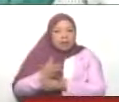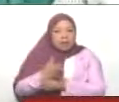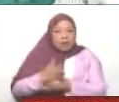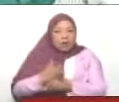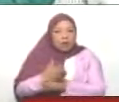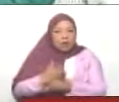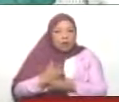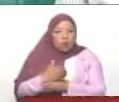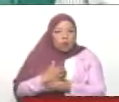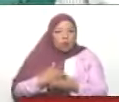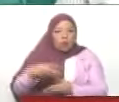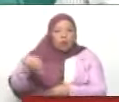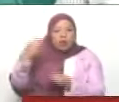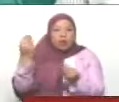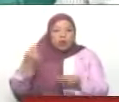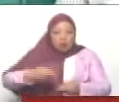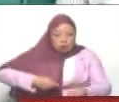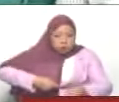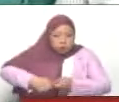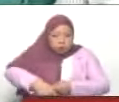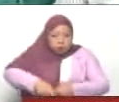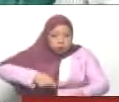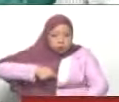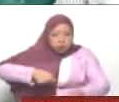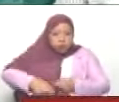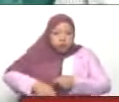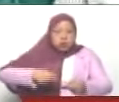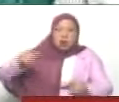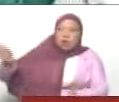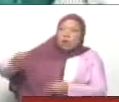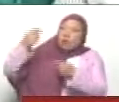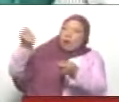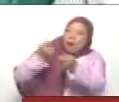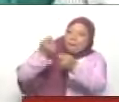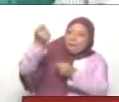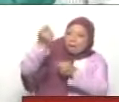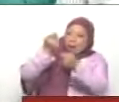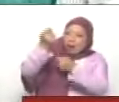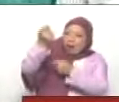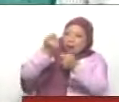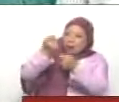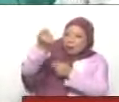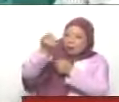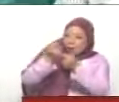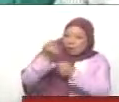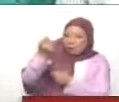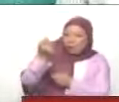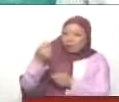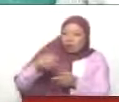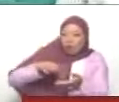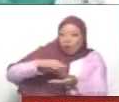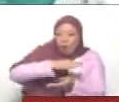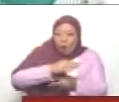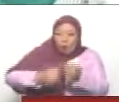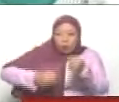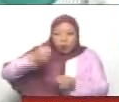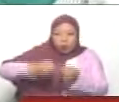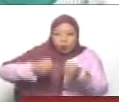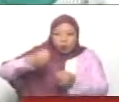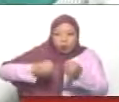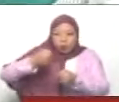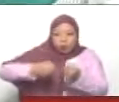Y jugueteros, los fabricantes de trompos, de volantines, papagayos, en fin, carritos, de todo.